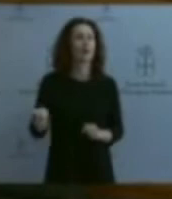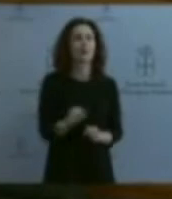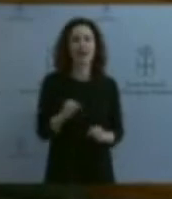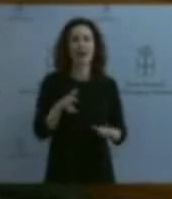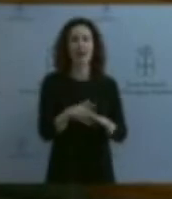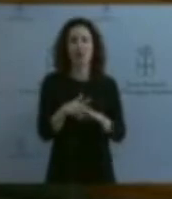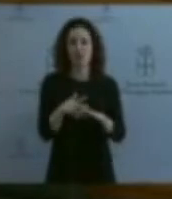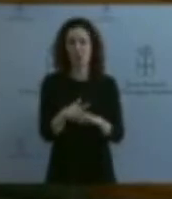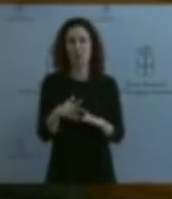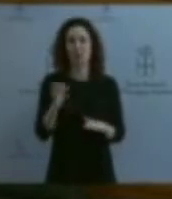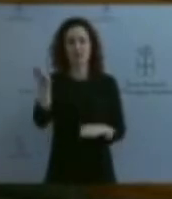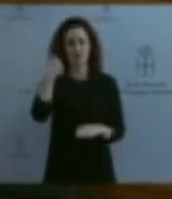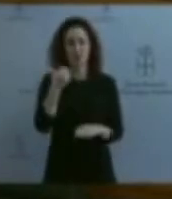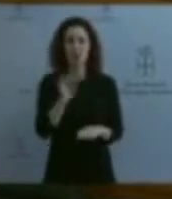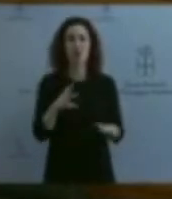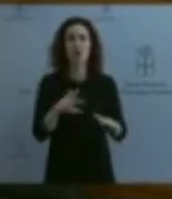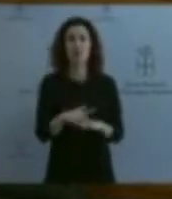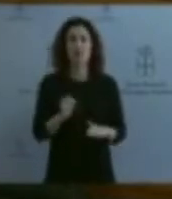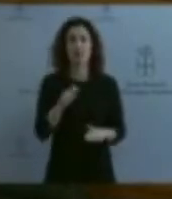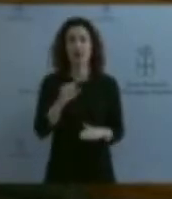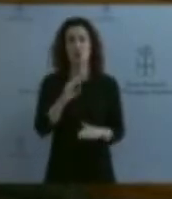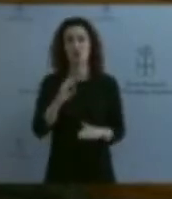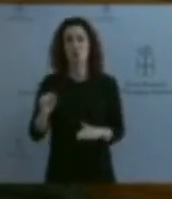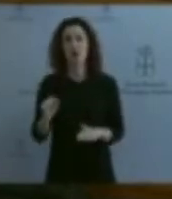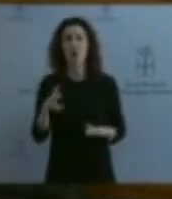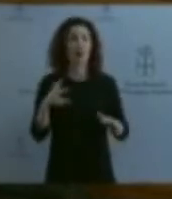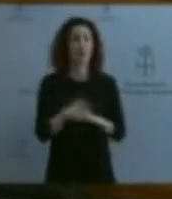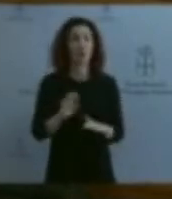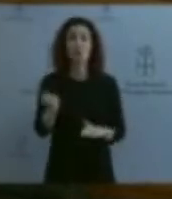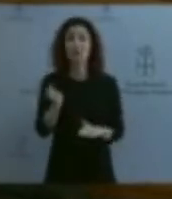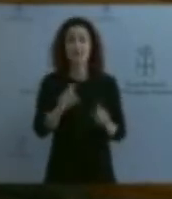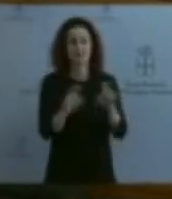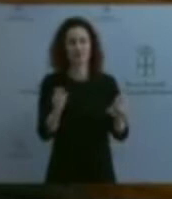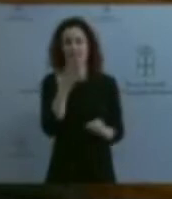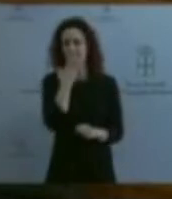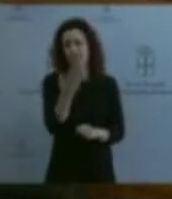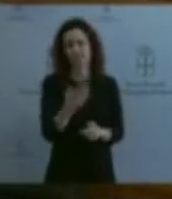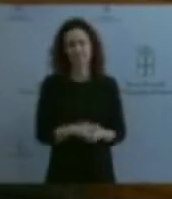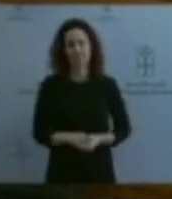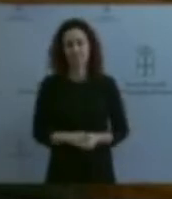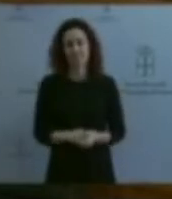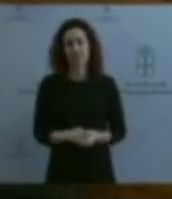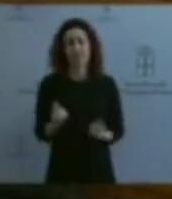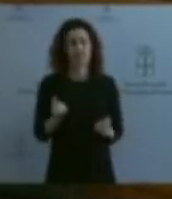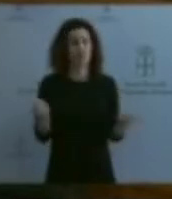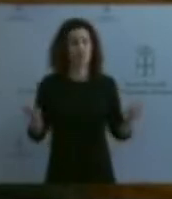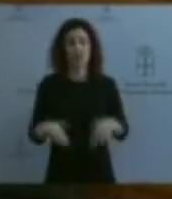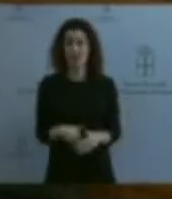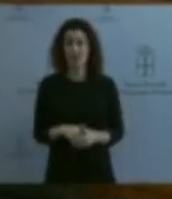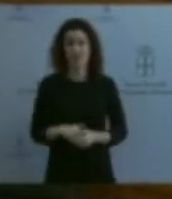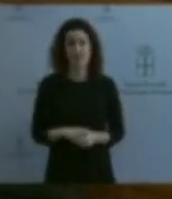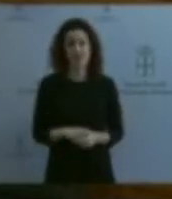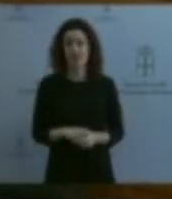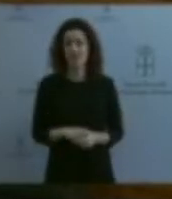Alcoa, ni acciones en ninguna otra empresa. Les soy sincero, porque no tenemos esa situación o esa posibilidad económica. Eso tendría que ser de